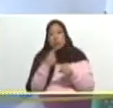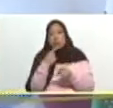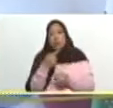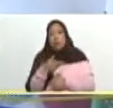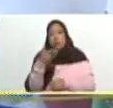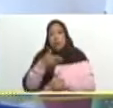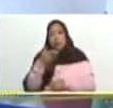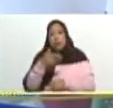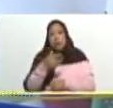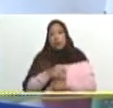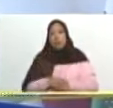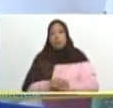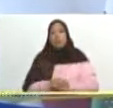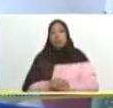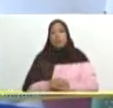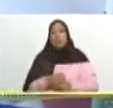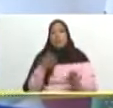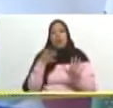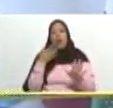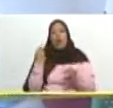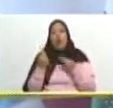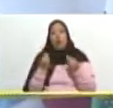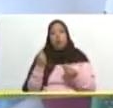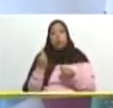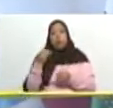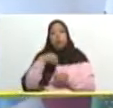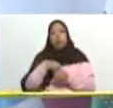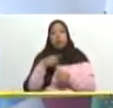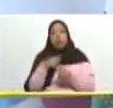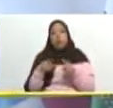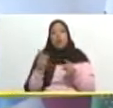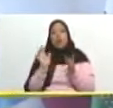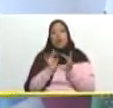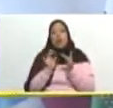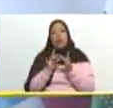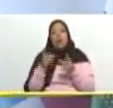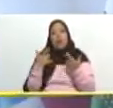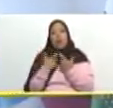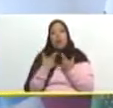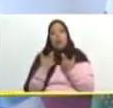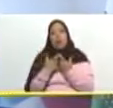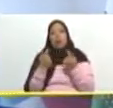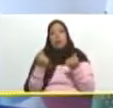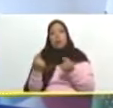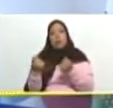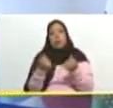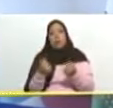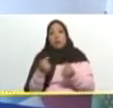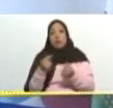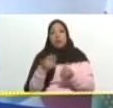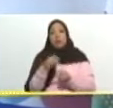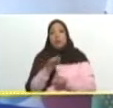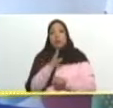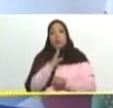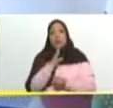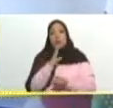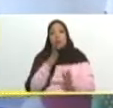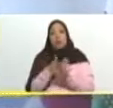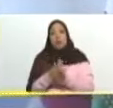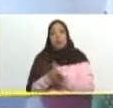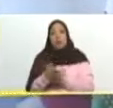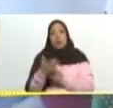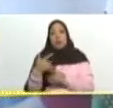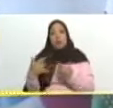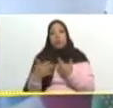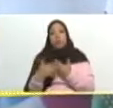importante de cómo influyeron de manera directa la guerra económica de las sanciones criminales sobre las condiciones